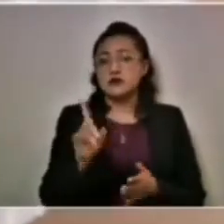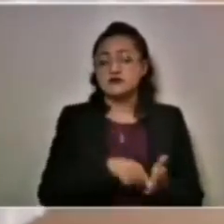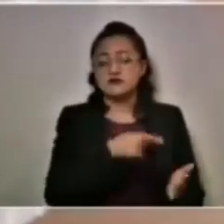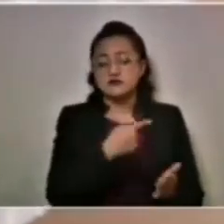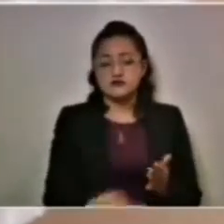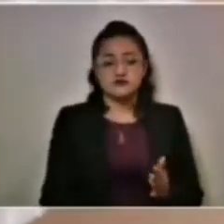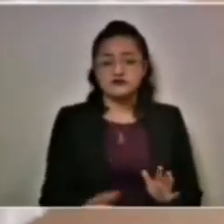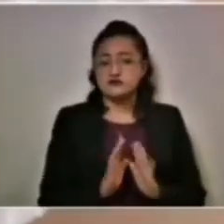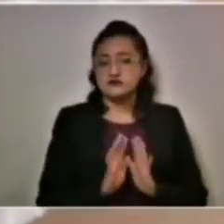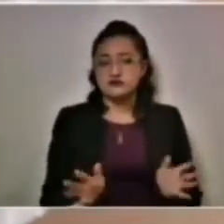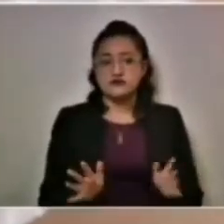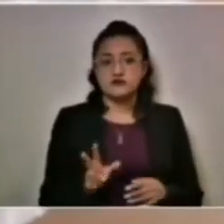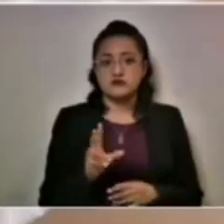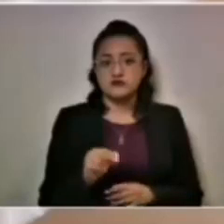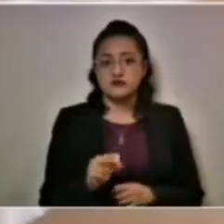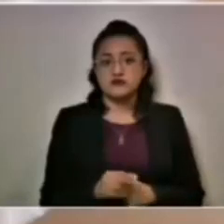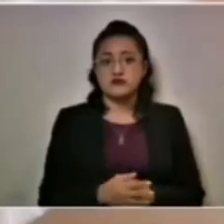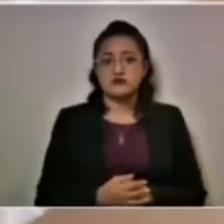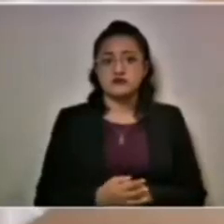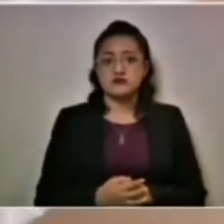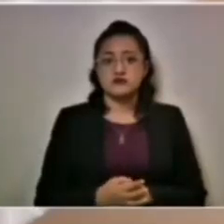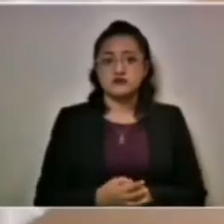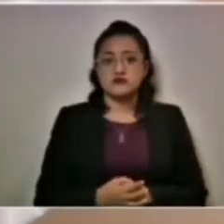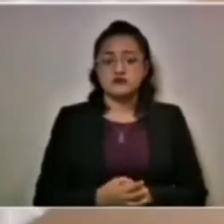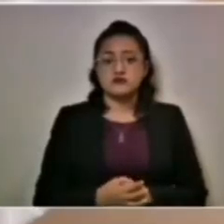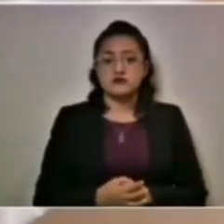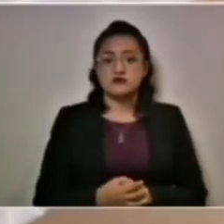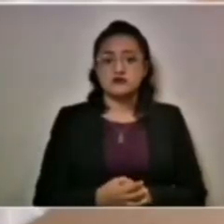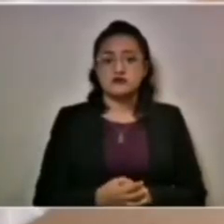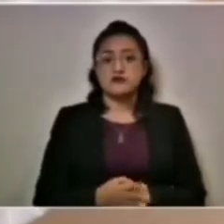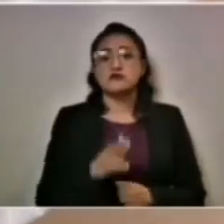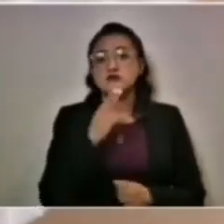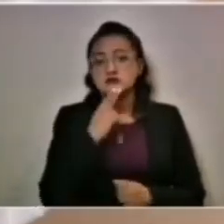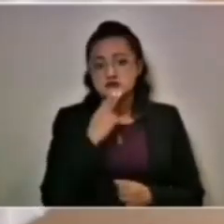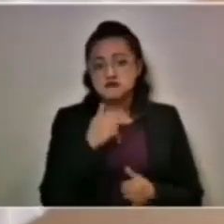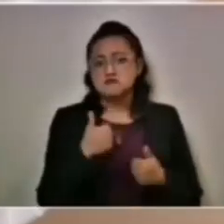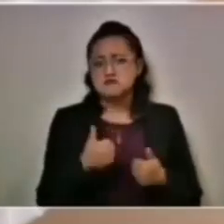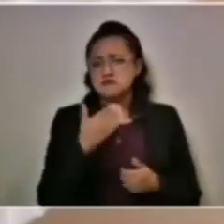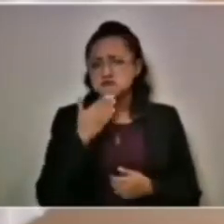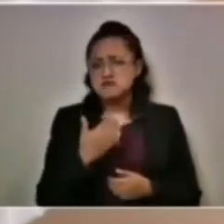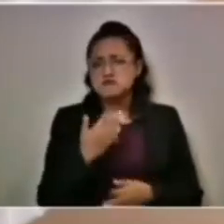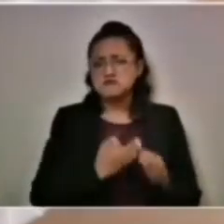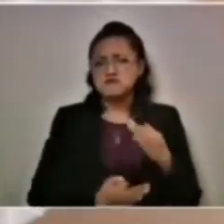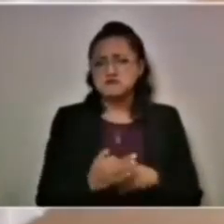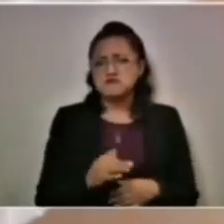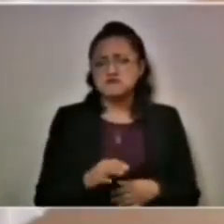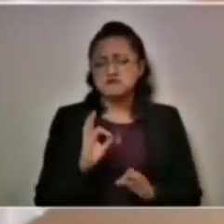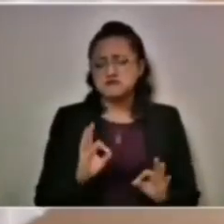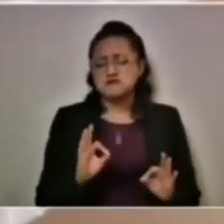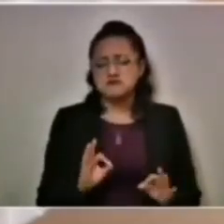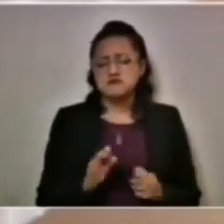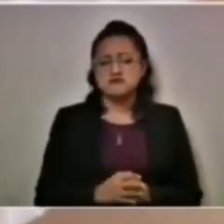Cancelar el programa Hoy No Circula. Ya sirvió, y sirvió mucho.